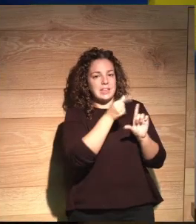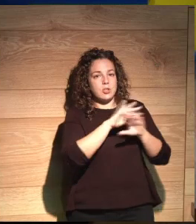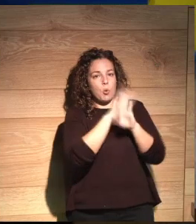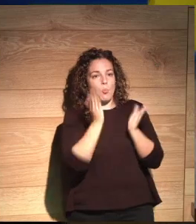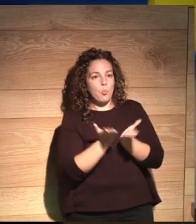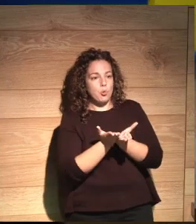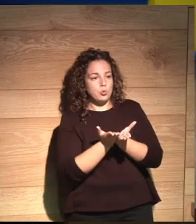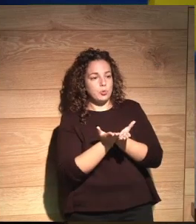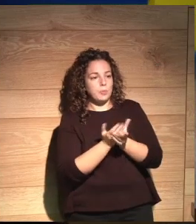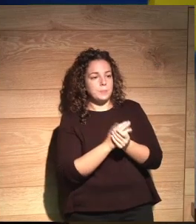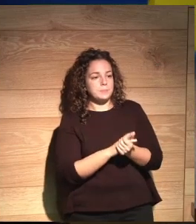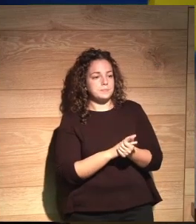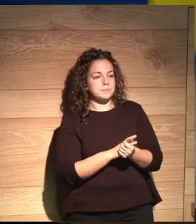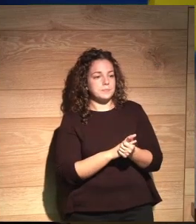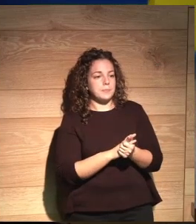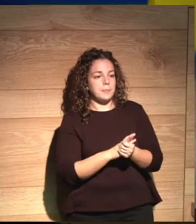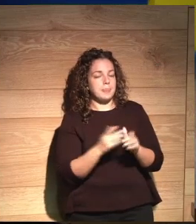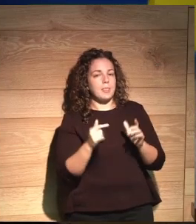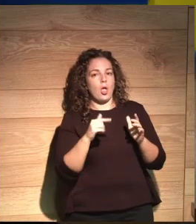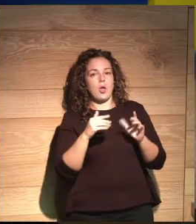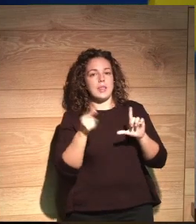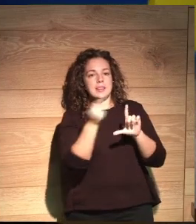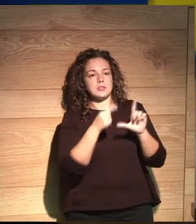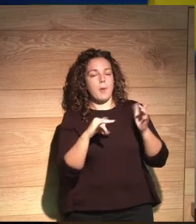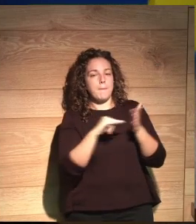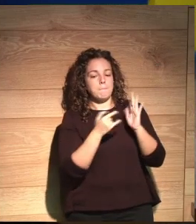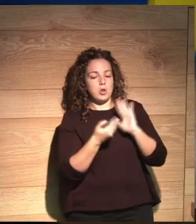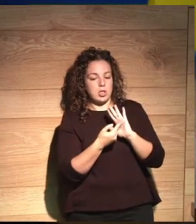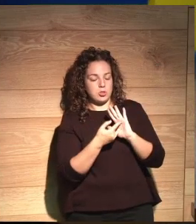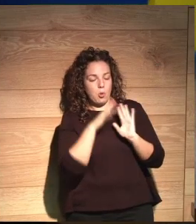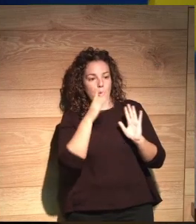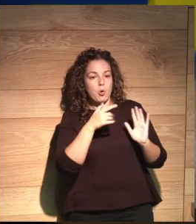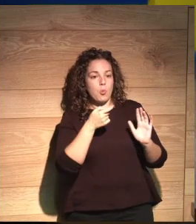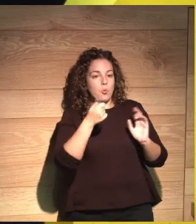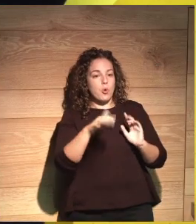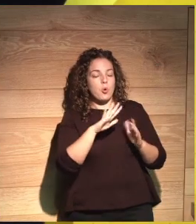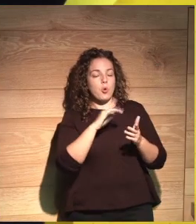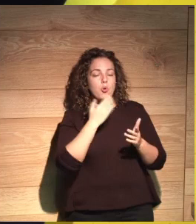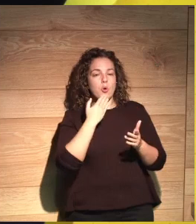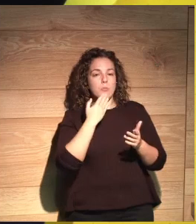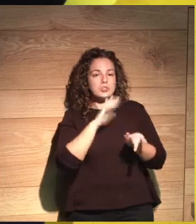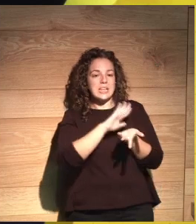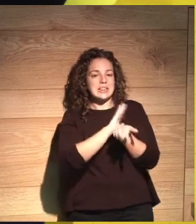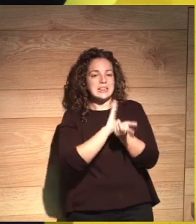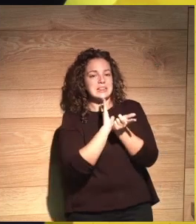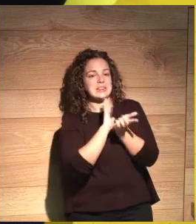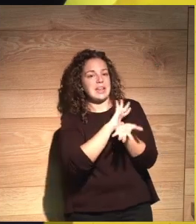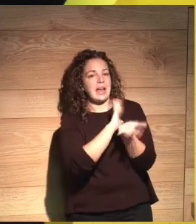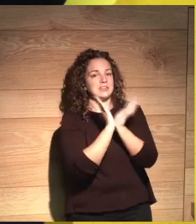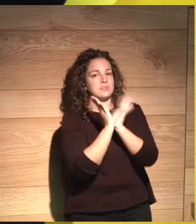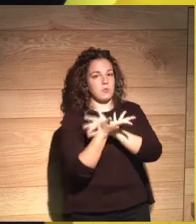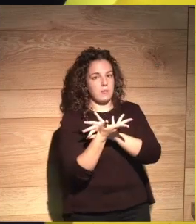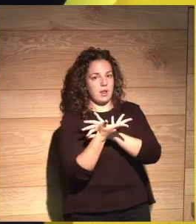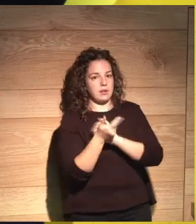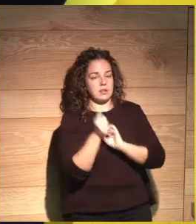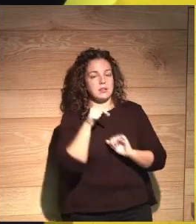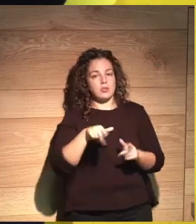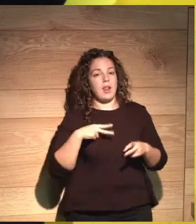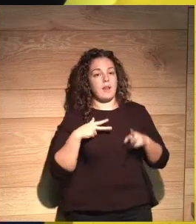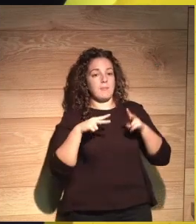anglo saxon design es el proyecto el proyecto es un poco como transformar y si en eso hay lo que hicimos el principio de